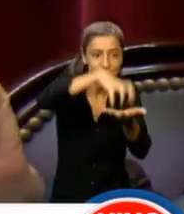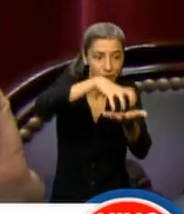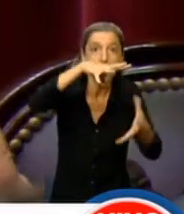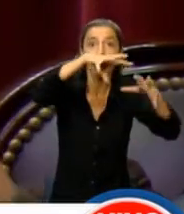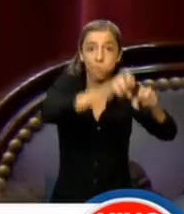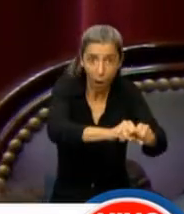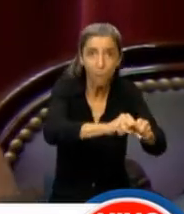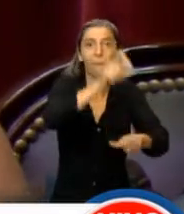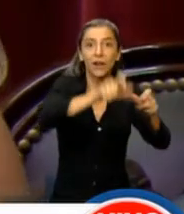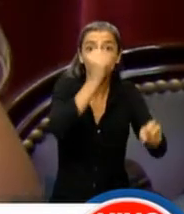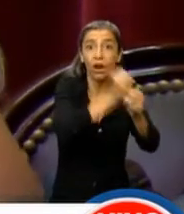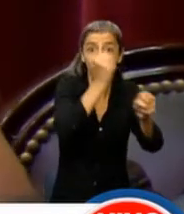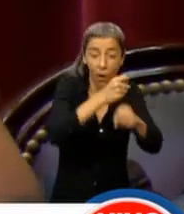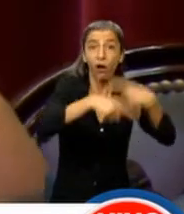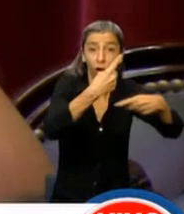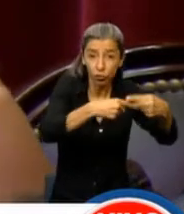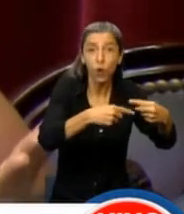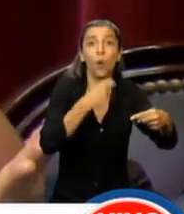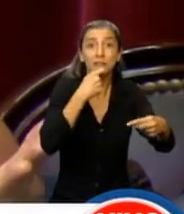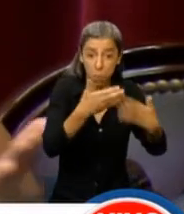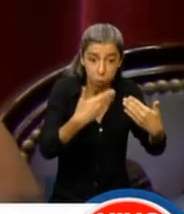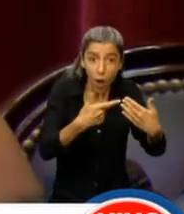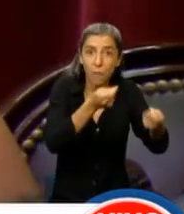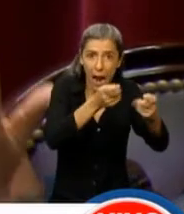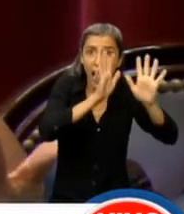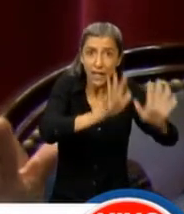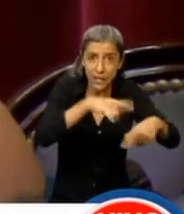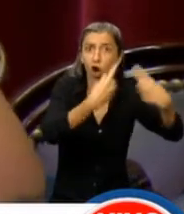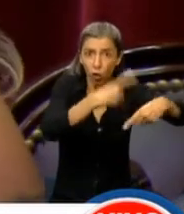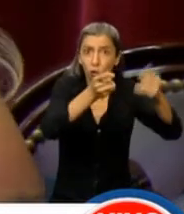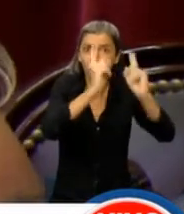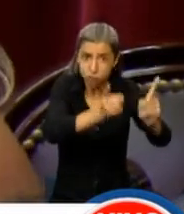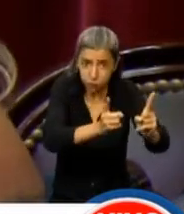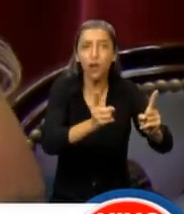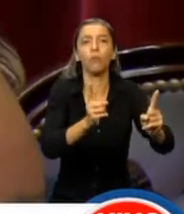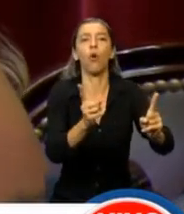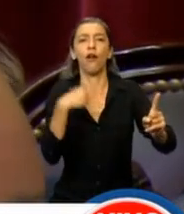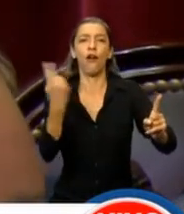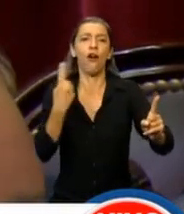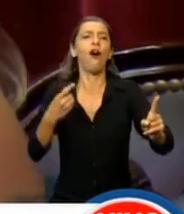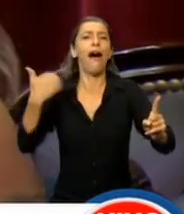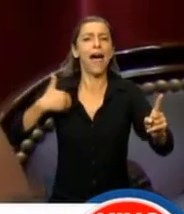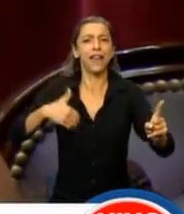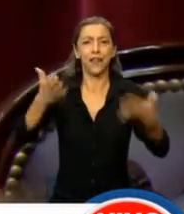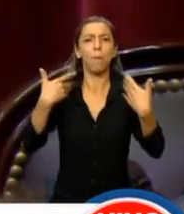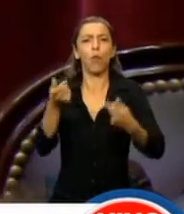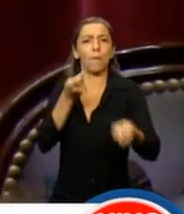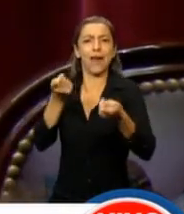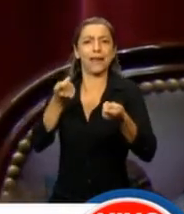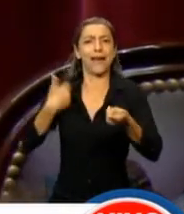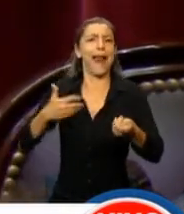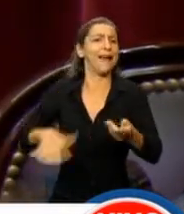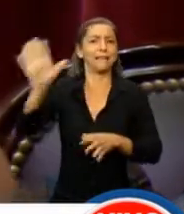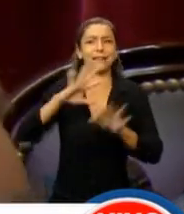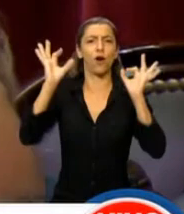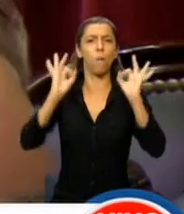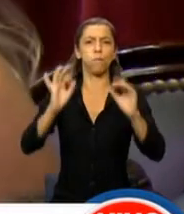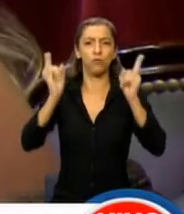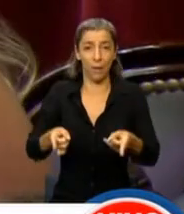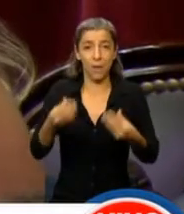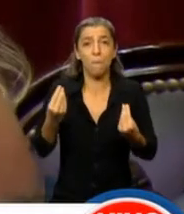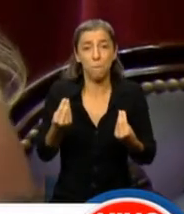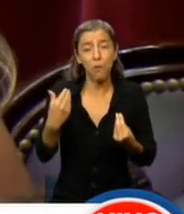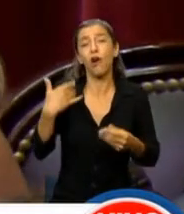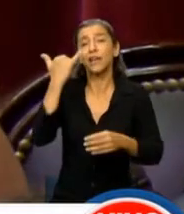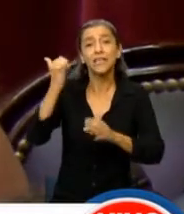podemos manejar el país. Así que esos argumentos no van, y no van, porque ya Macri perdió varios puntos del PBI, bajando